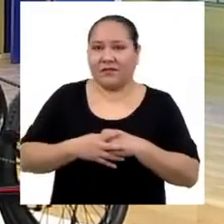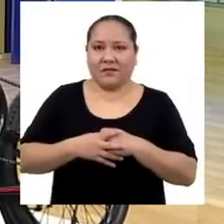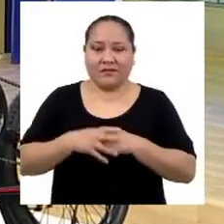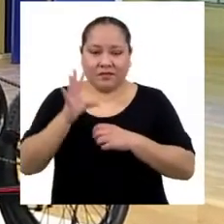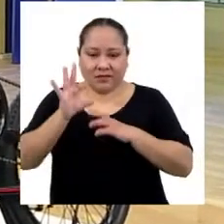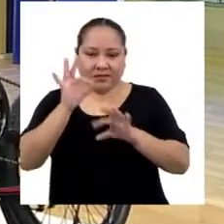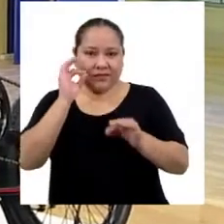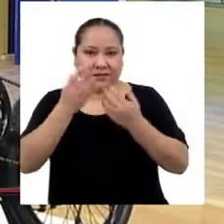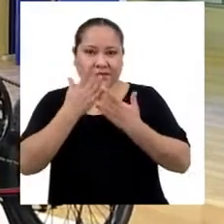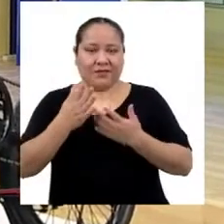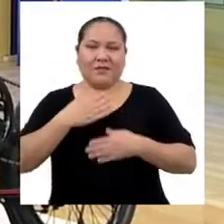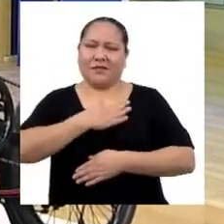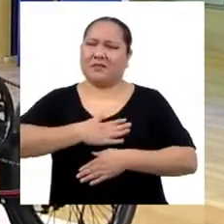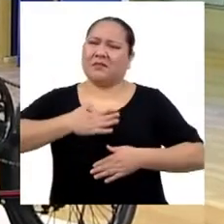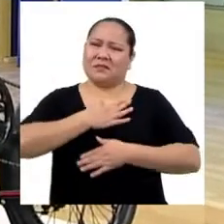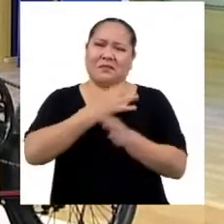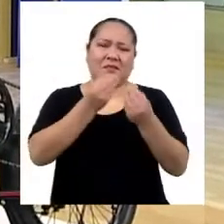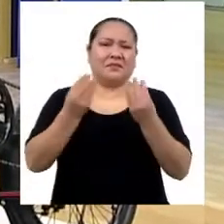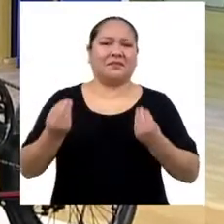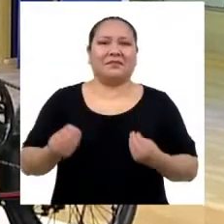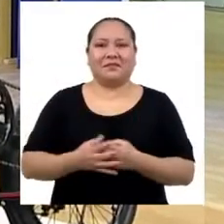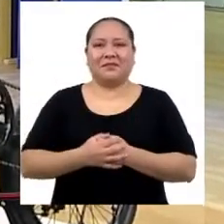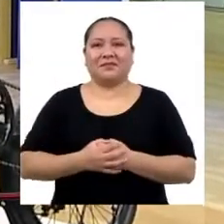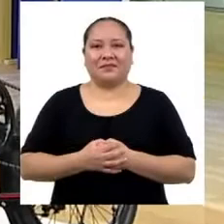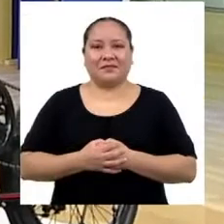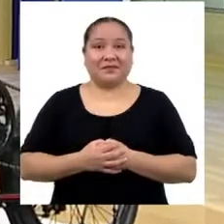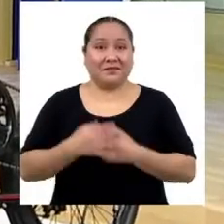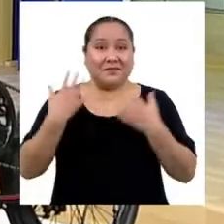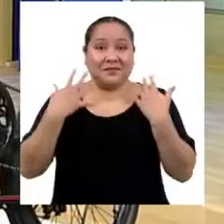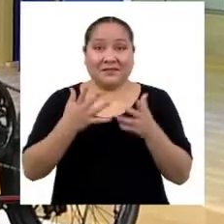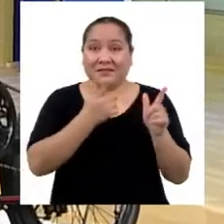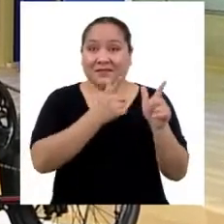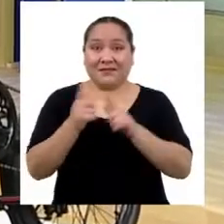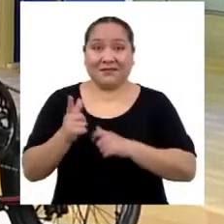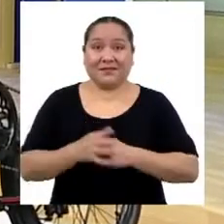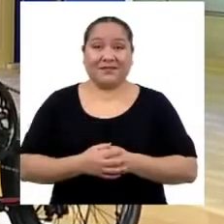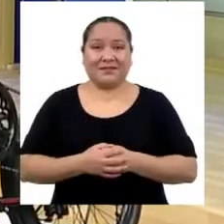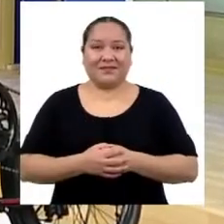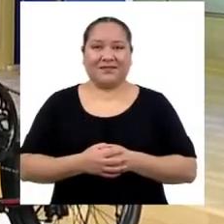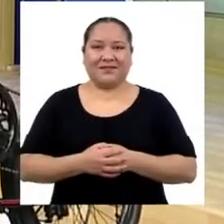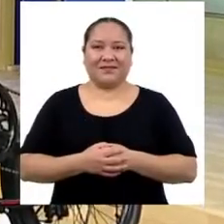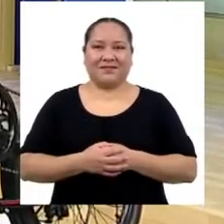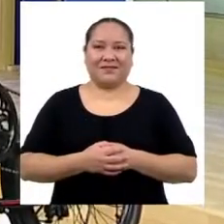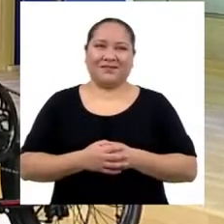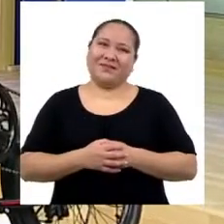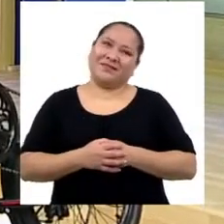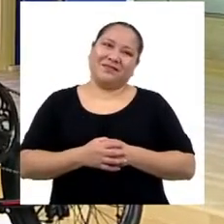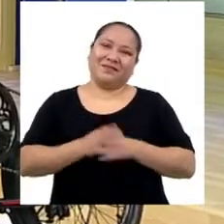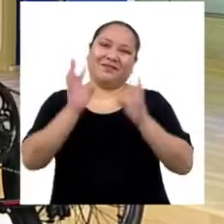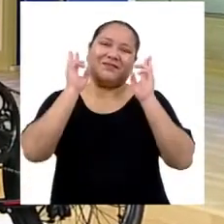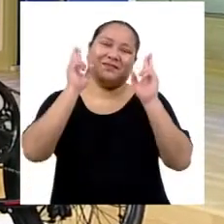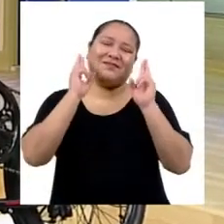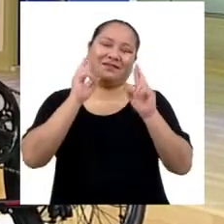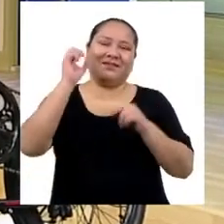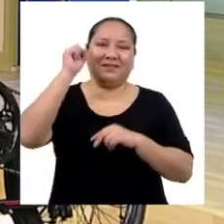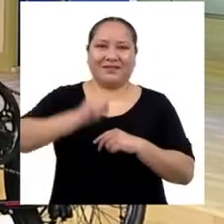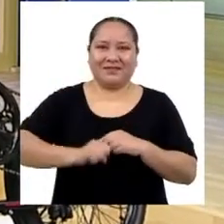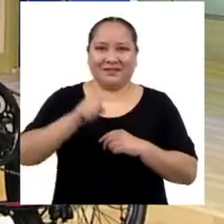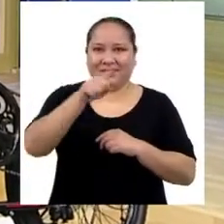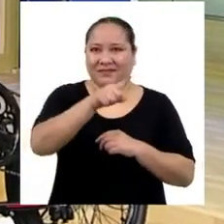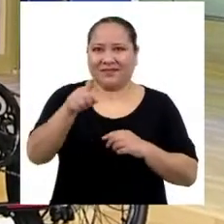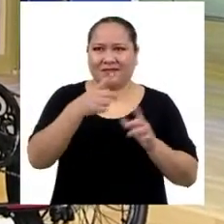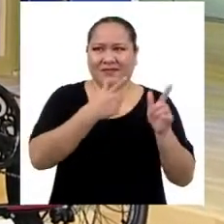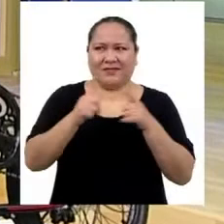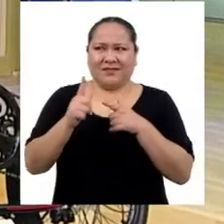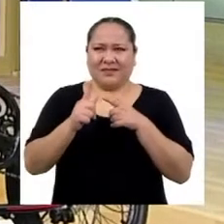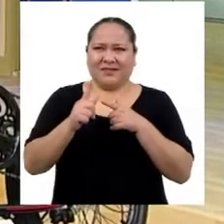a divertirnos un montón. Así que, ¿están preparados? Al menos espero que estén más listos